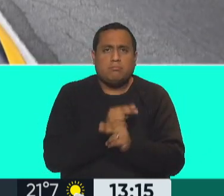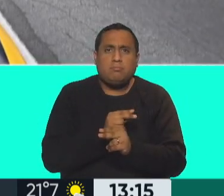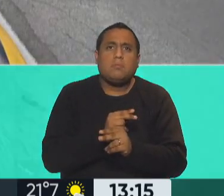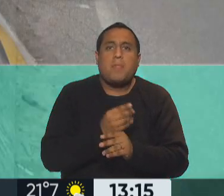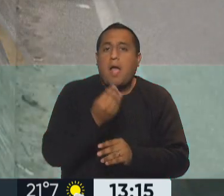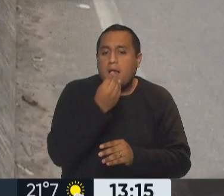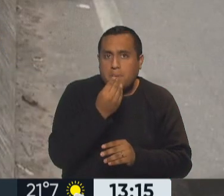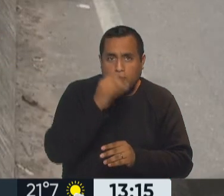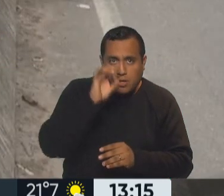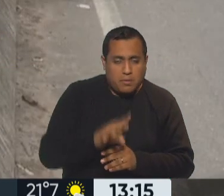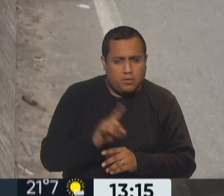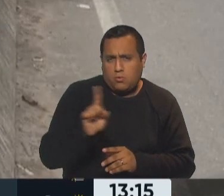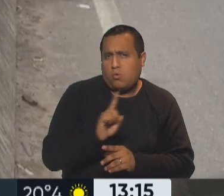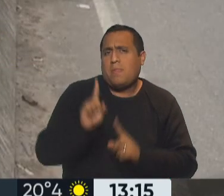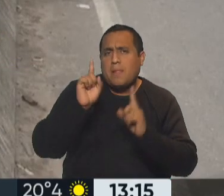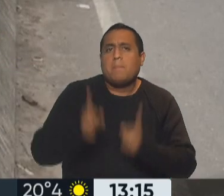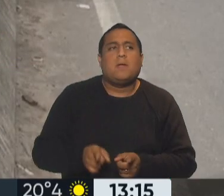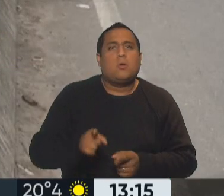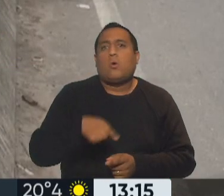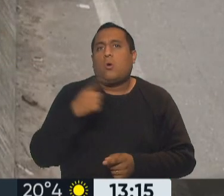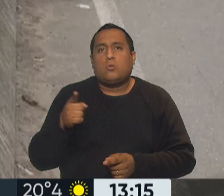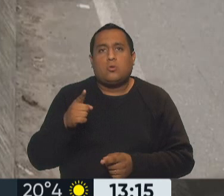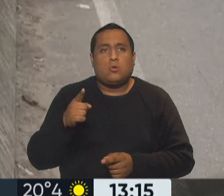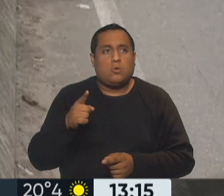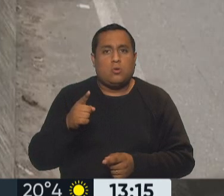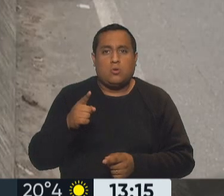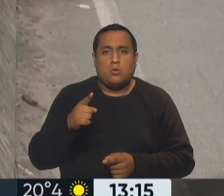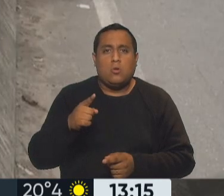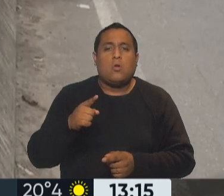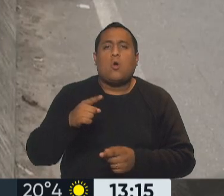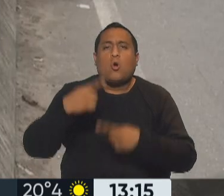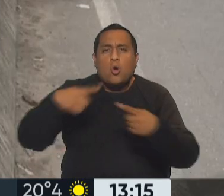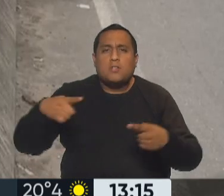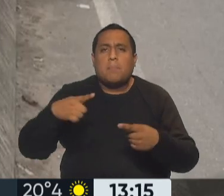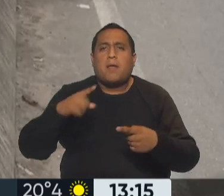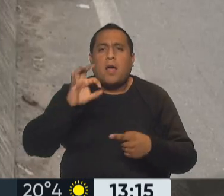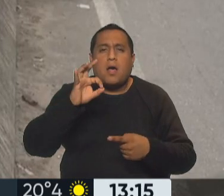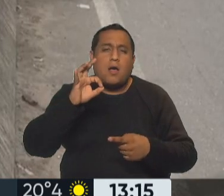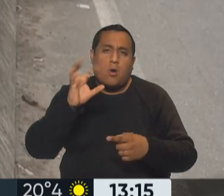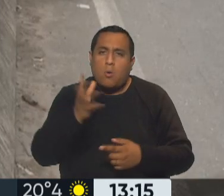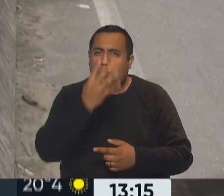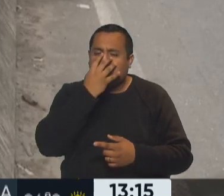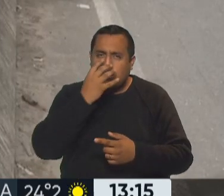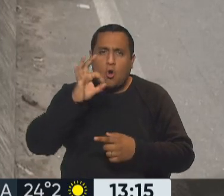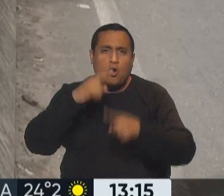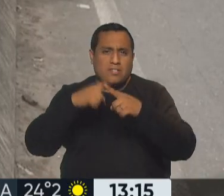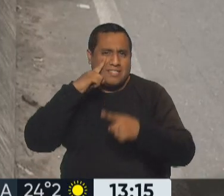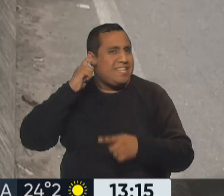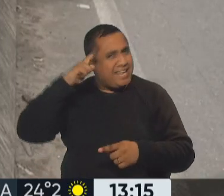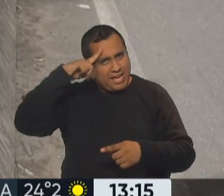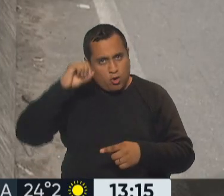de alimentos, sino que se habla también, por ejemplo, de oxígeno hacia los hospitales porque, insistimos, en este momento son más